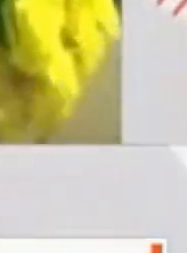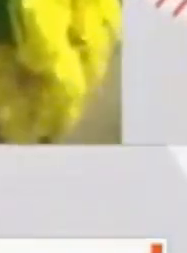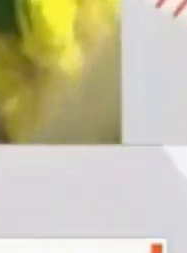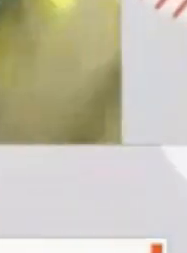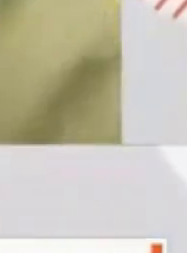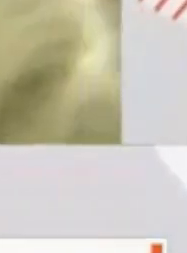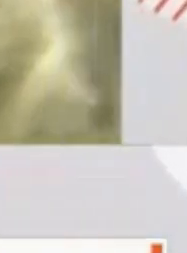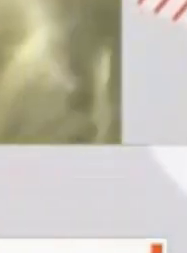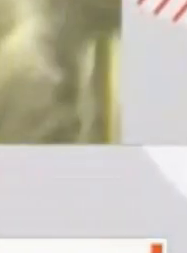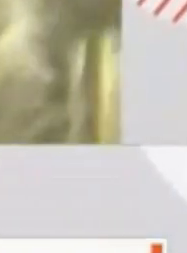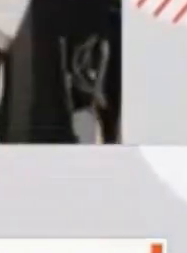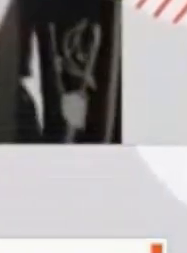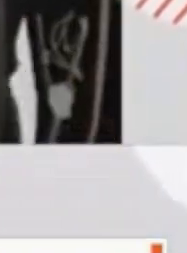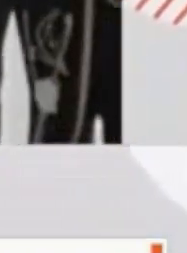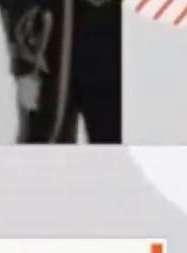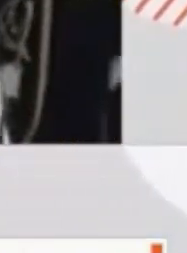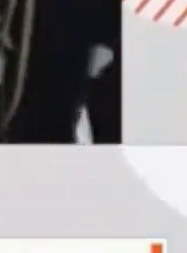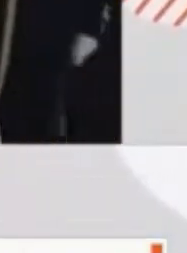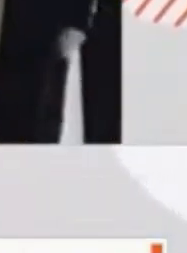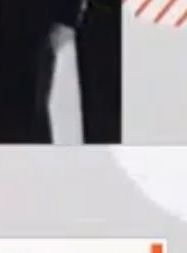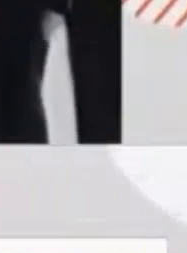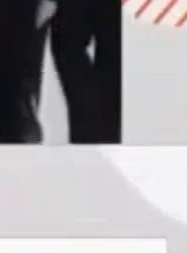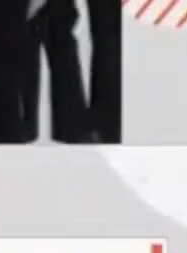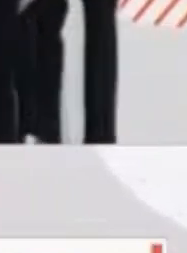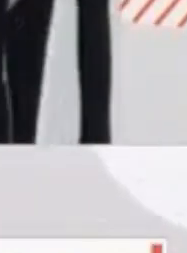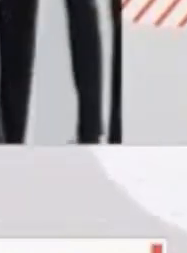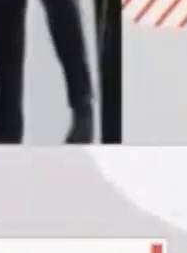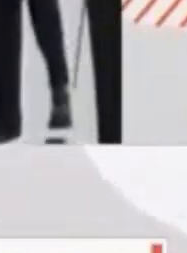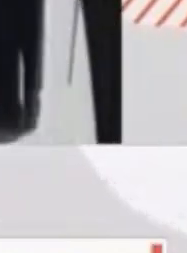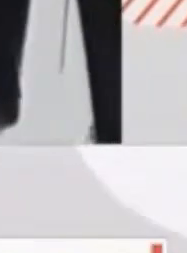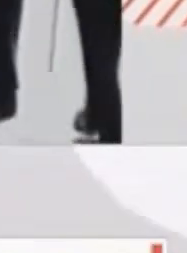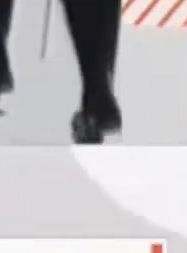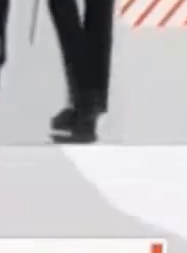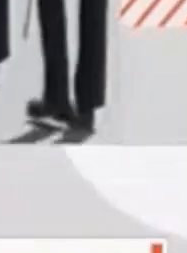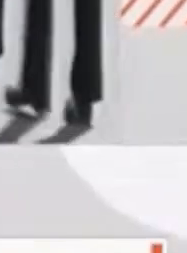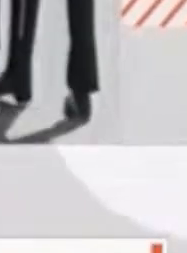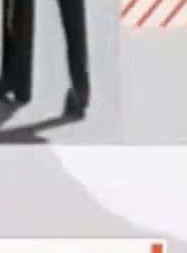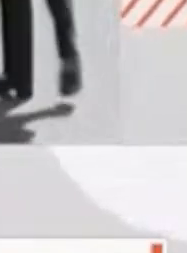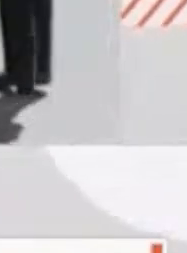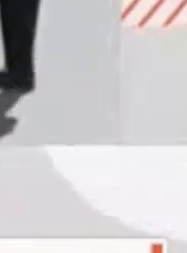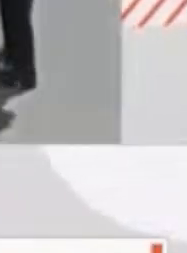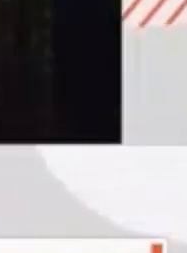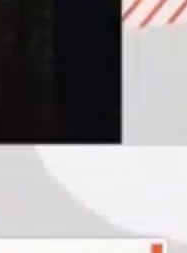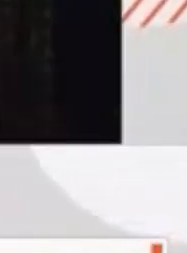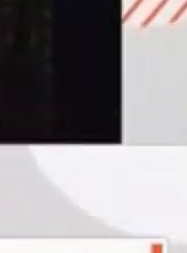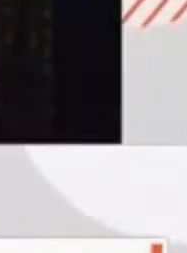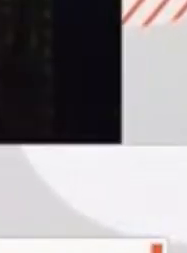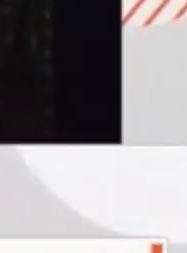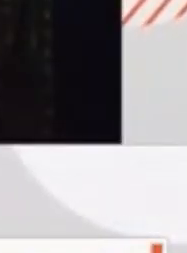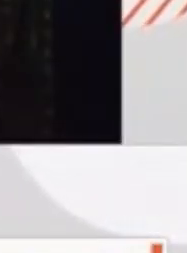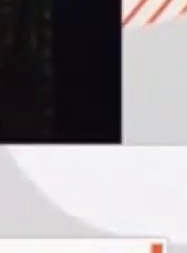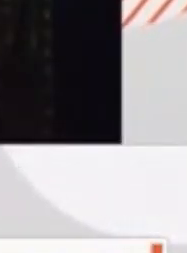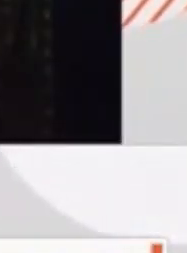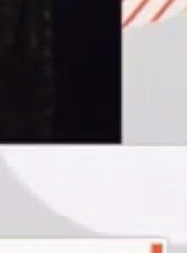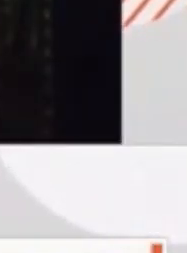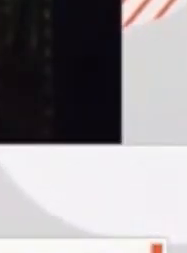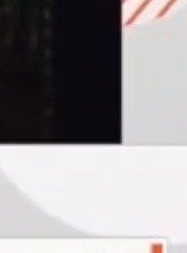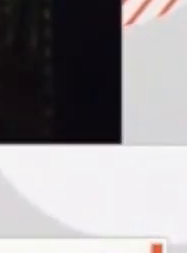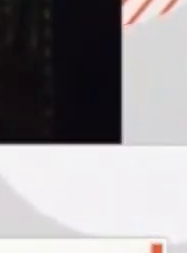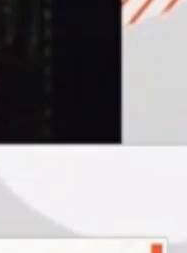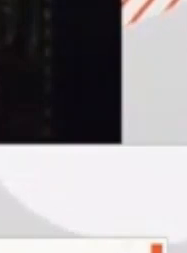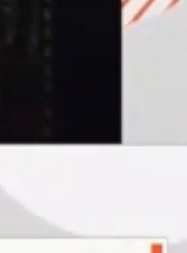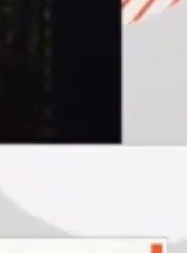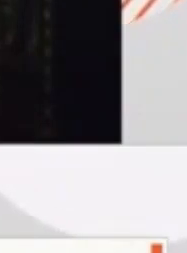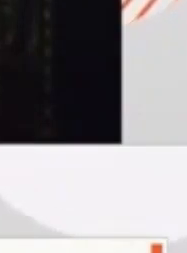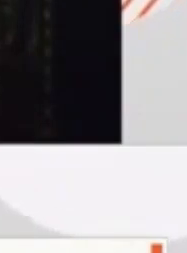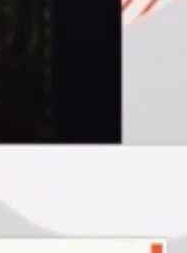establecer alguno para comenzar a marcar su propia etapa? Yo creo sinceramente que lo que marca el trabajo del príncipe Carlos hasta hoy